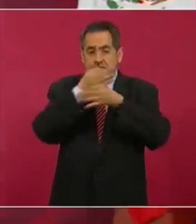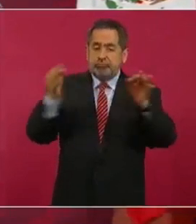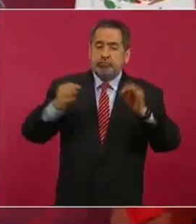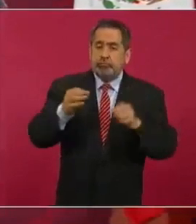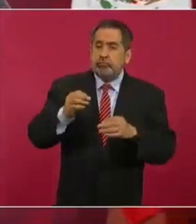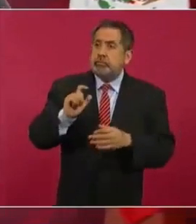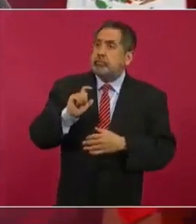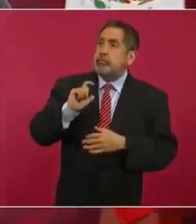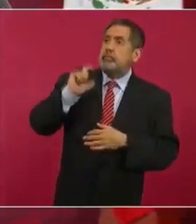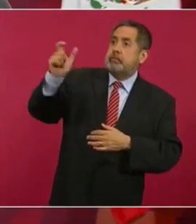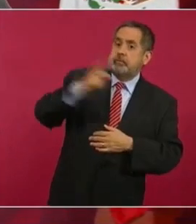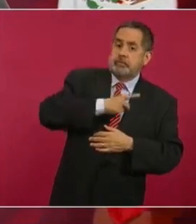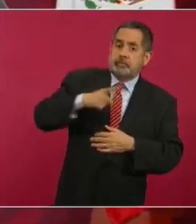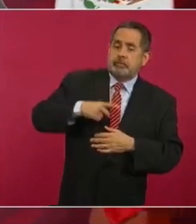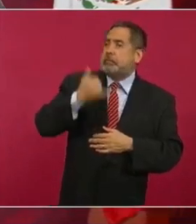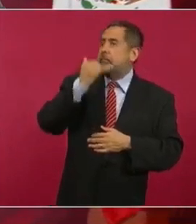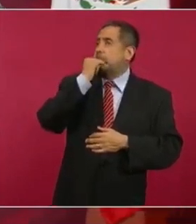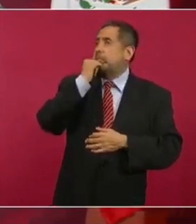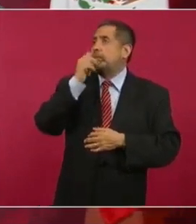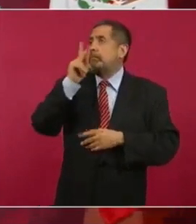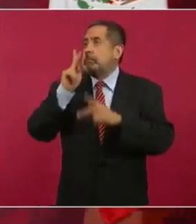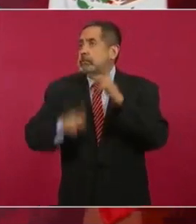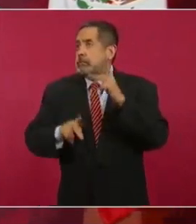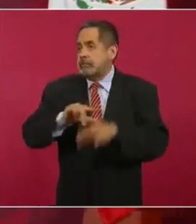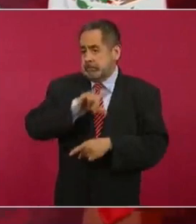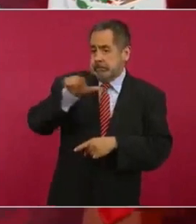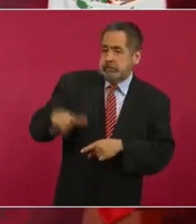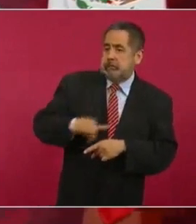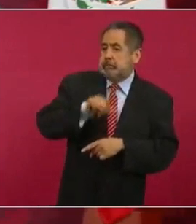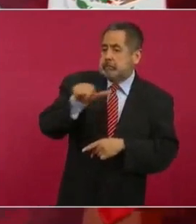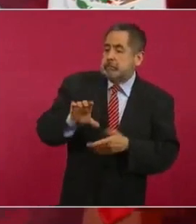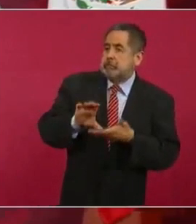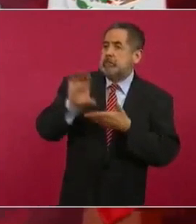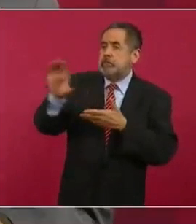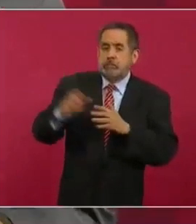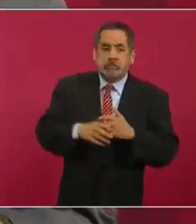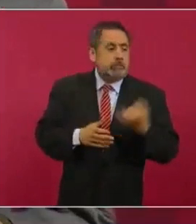moratoria de pago de impuestos, o sea, que no se cobraran impuestos.